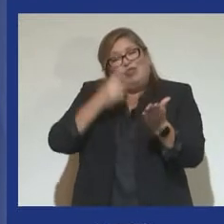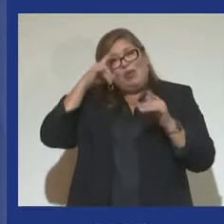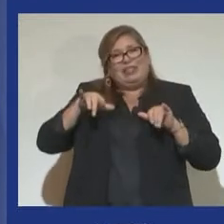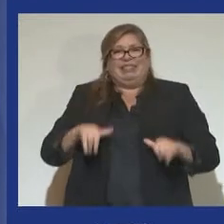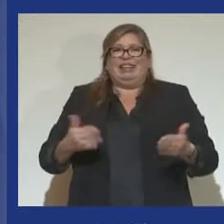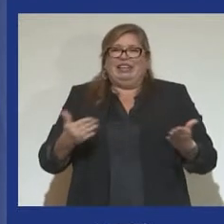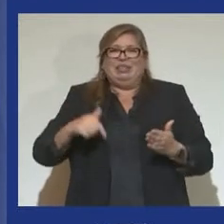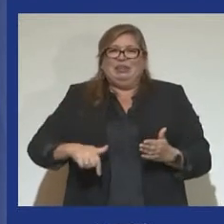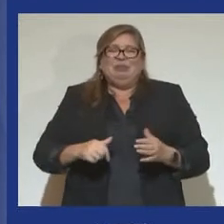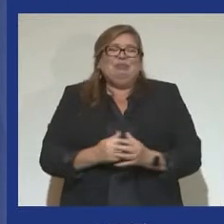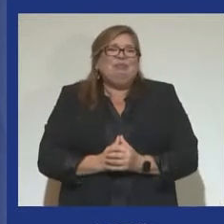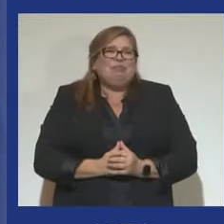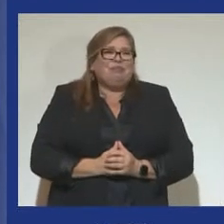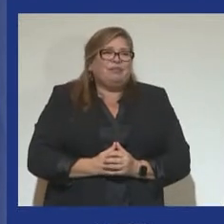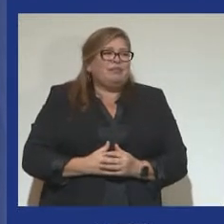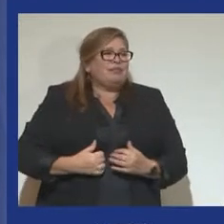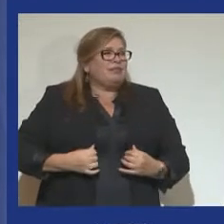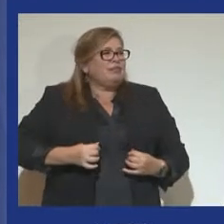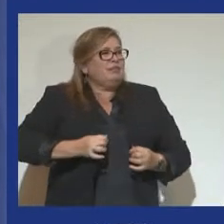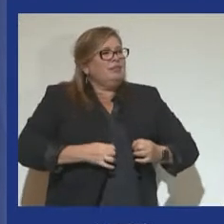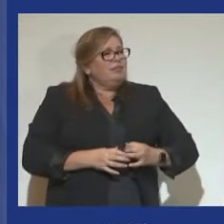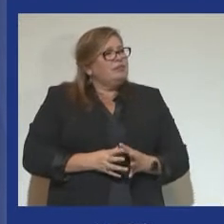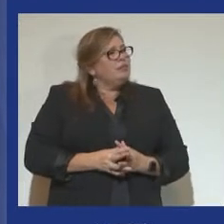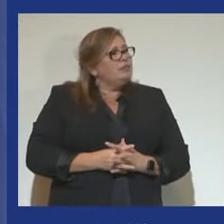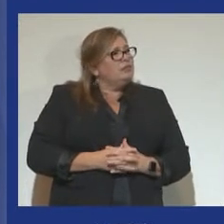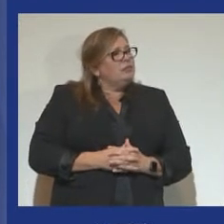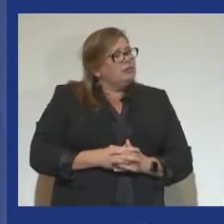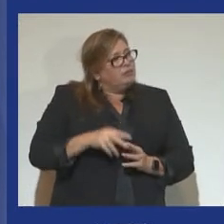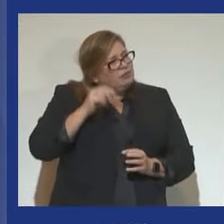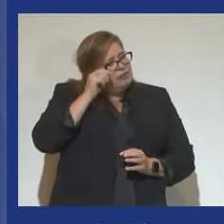hacer cosas mejores en este maravilloso estado